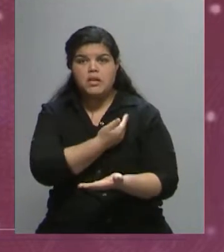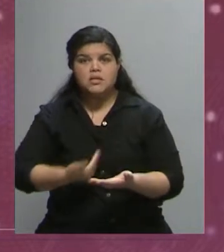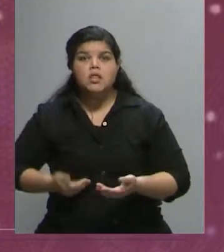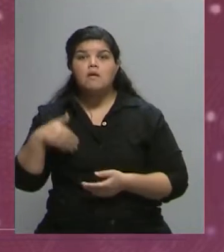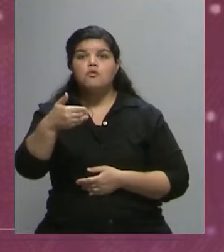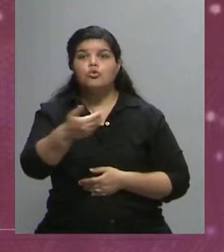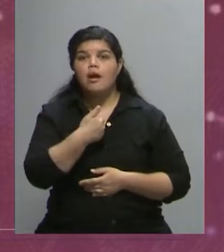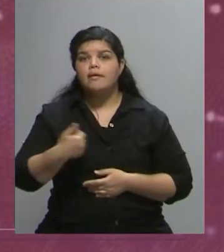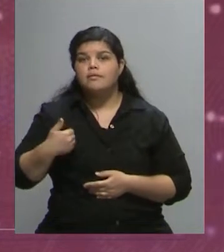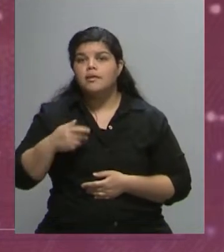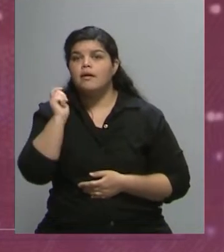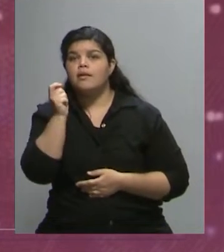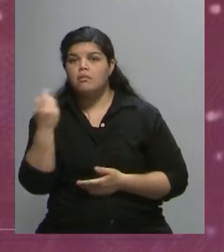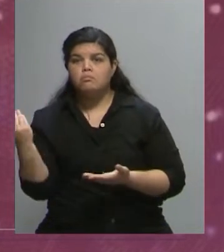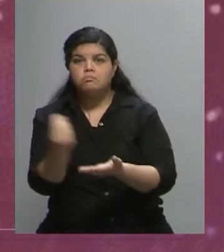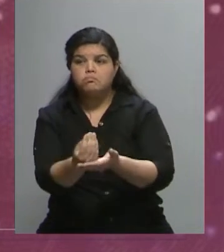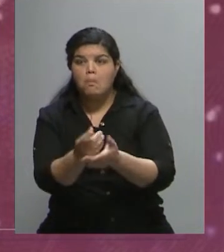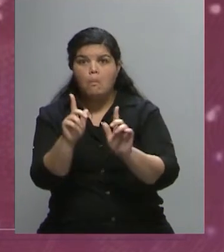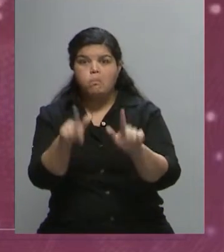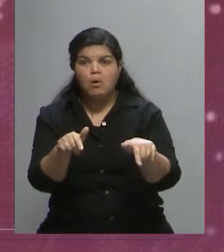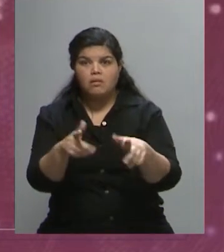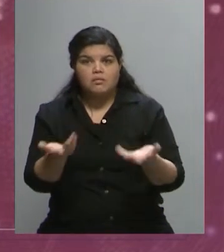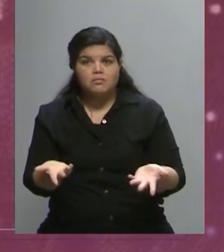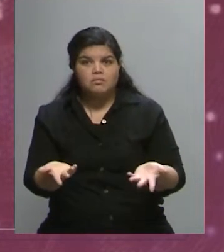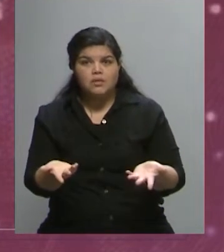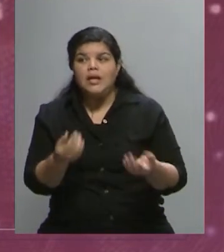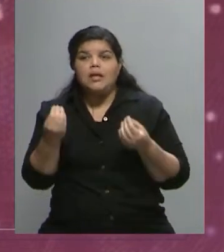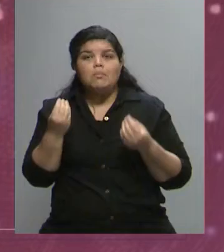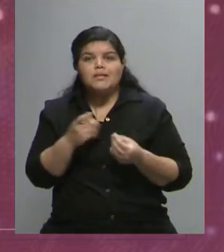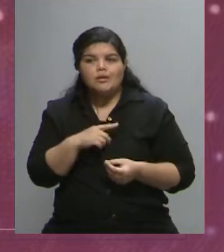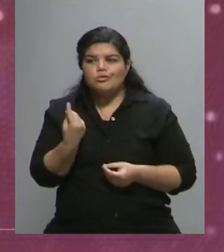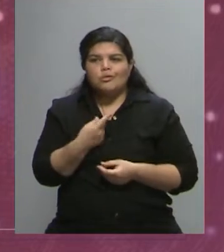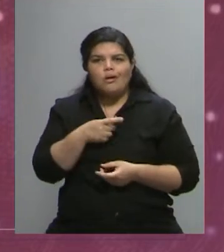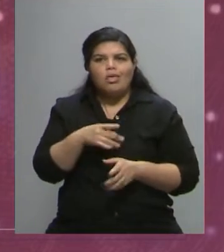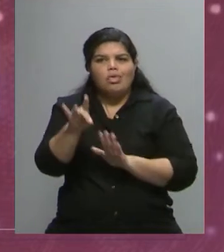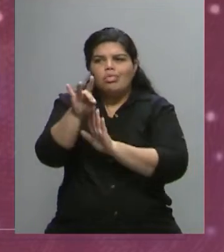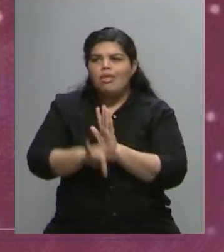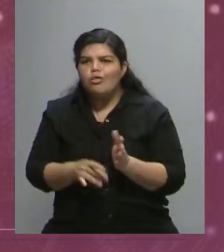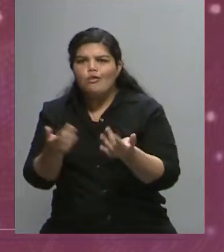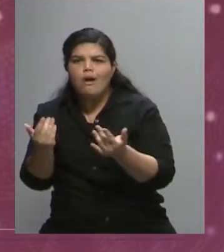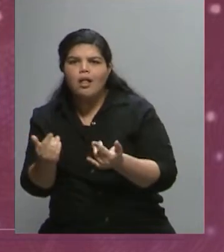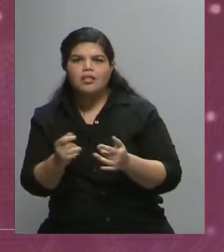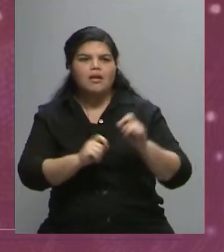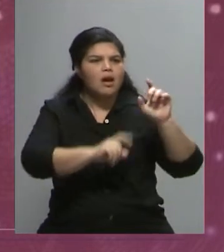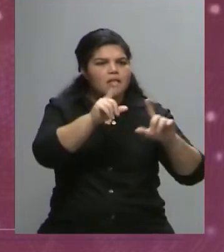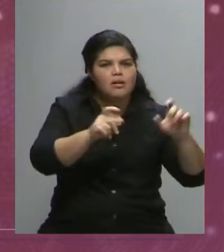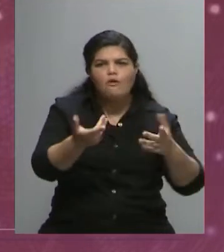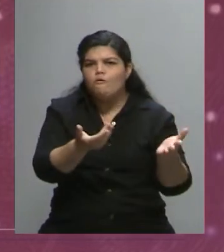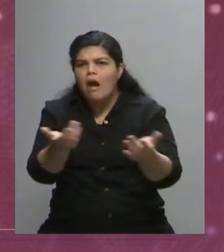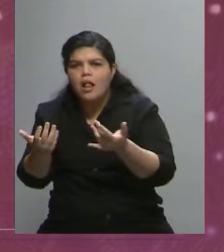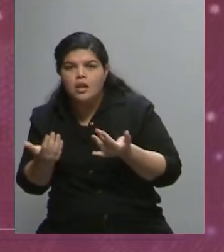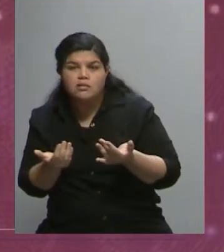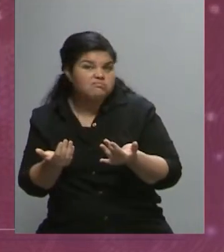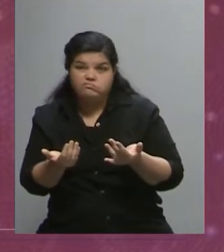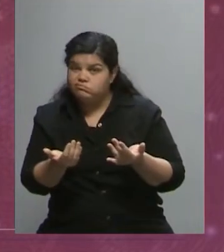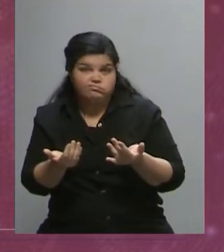de los argentinos? ¿Está bien? No tenemos la menor idea, pero no porque falten datos o porque falten algoritmos, sino porque ese tipo de